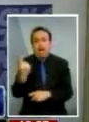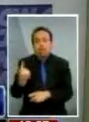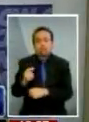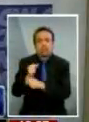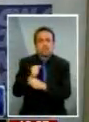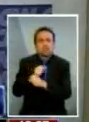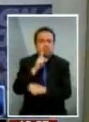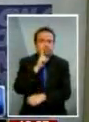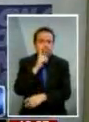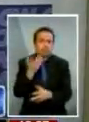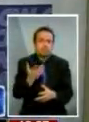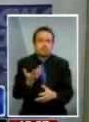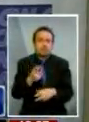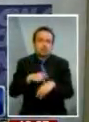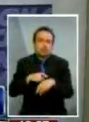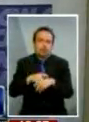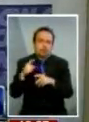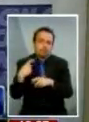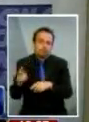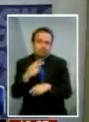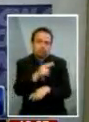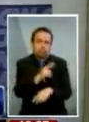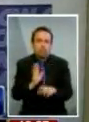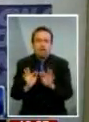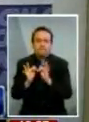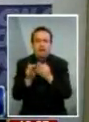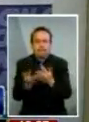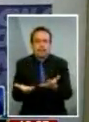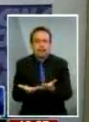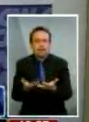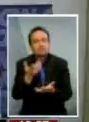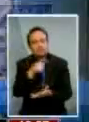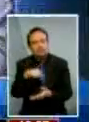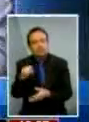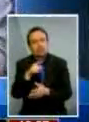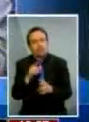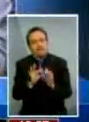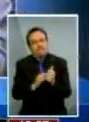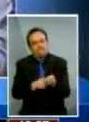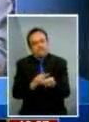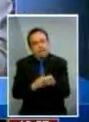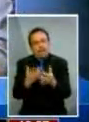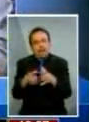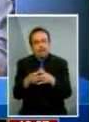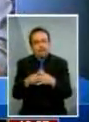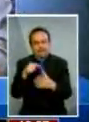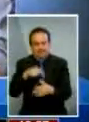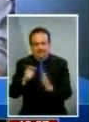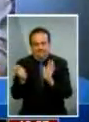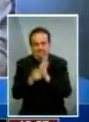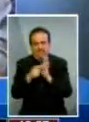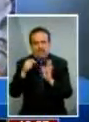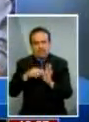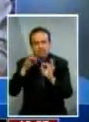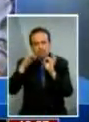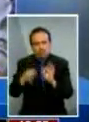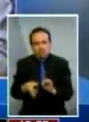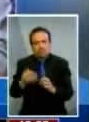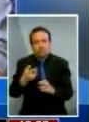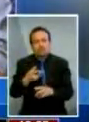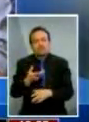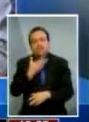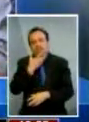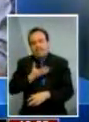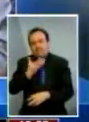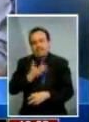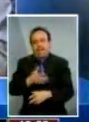trabajo y su familia. ¿Cómo fue como familia pasar estas fechas que además coinciden con un